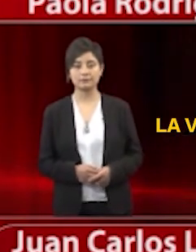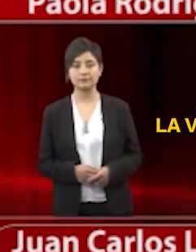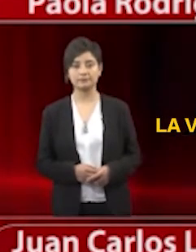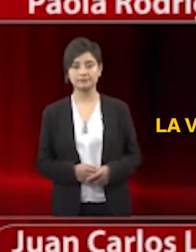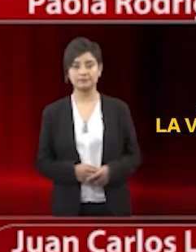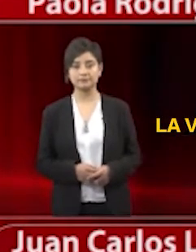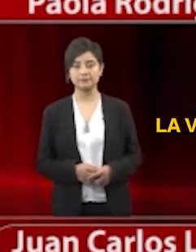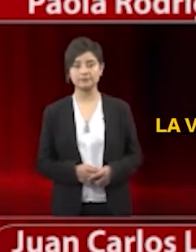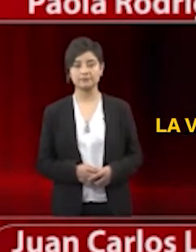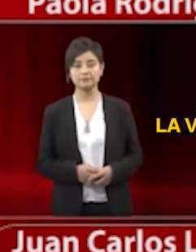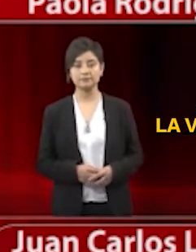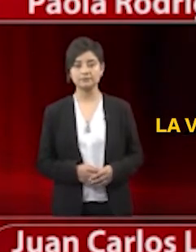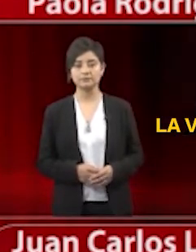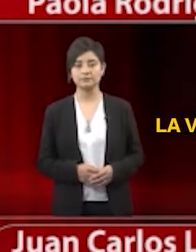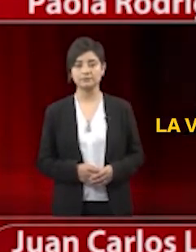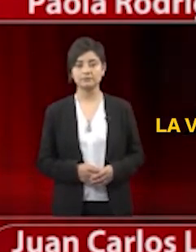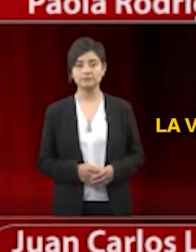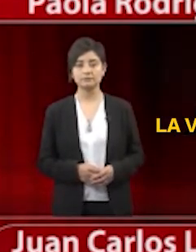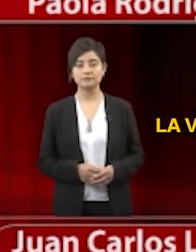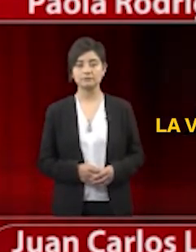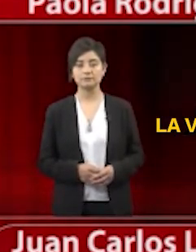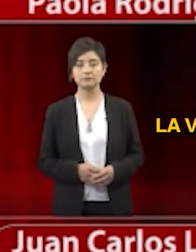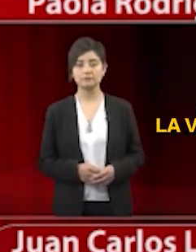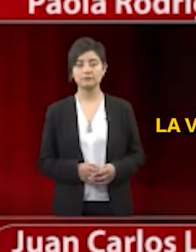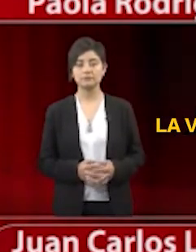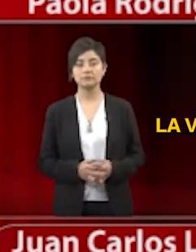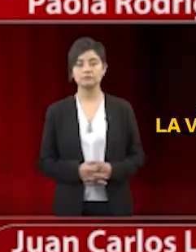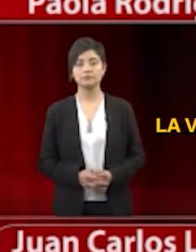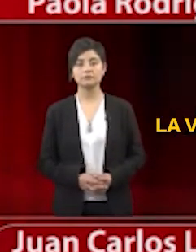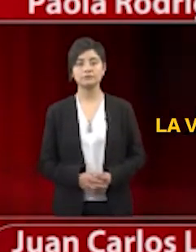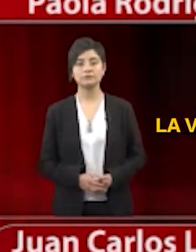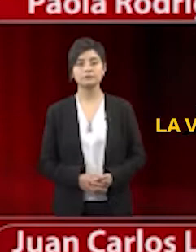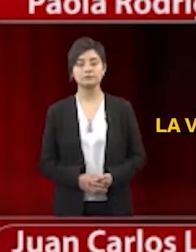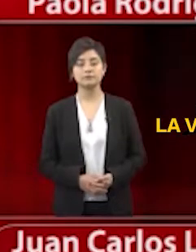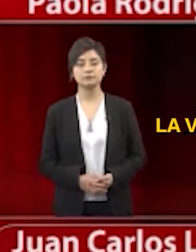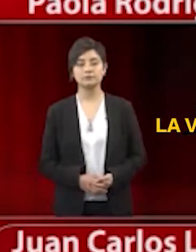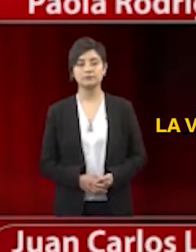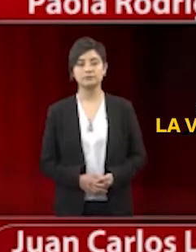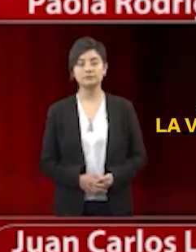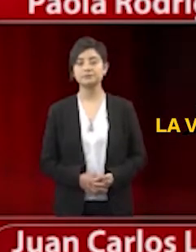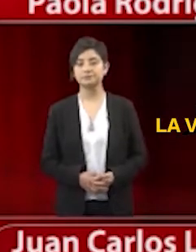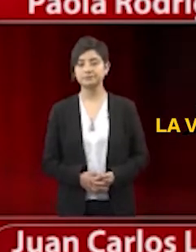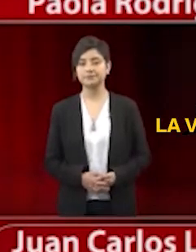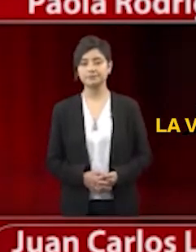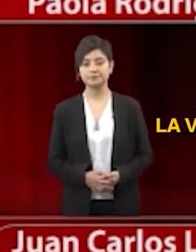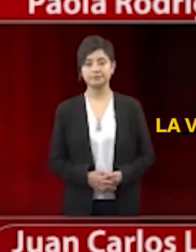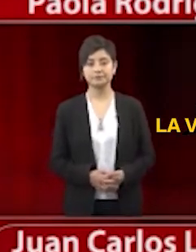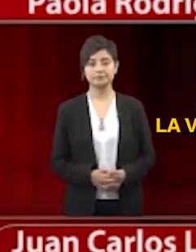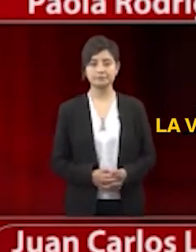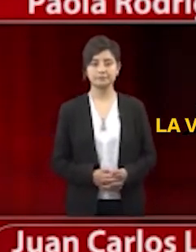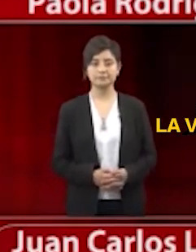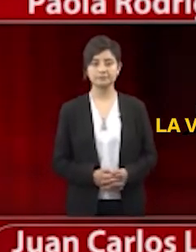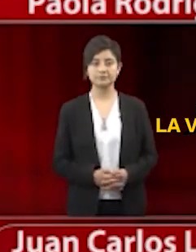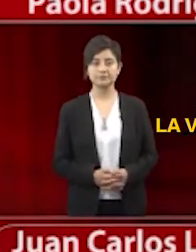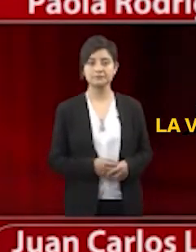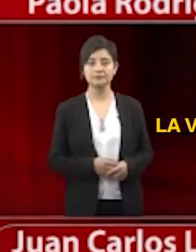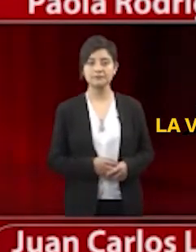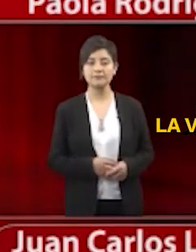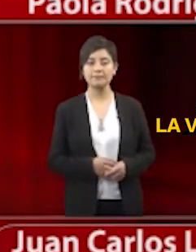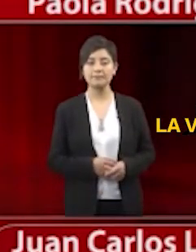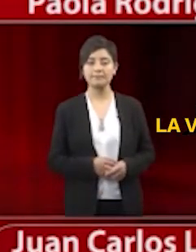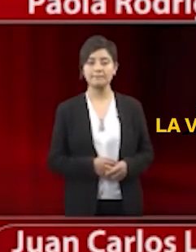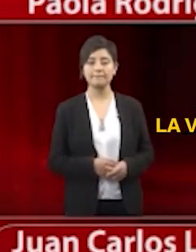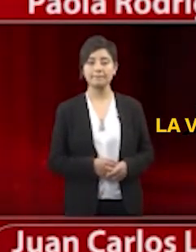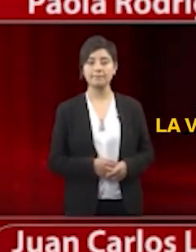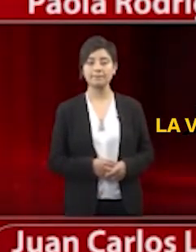Colombia, que es uno de los países más megadiversos del planeta, pero además que su agro es uno de los más diversos también